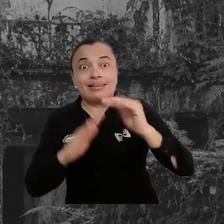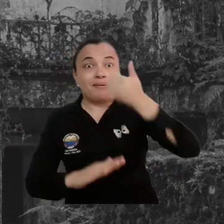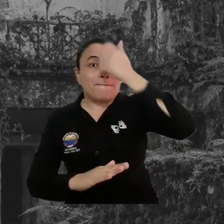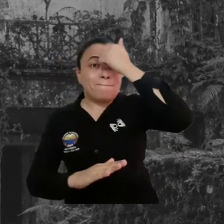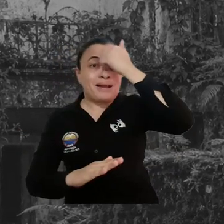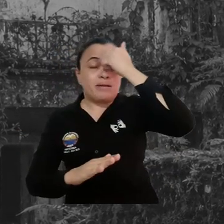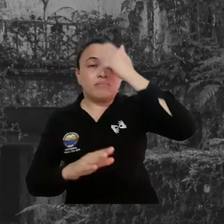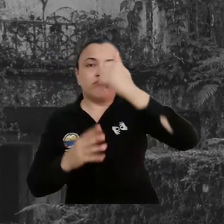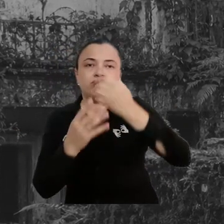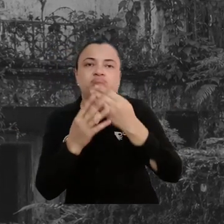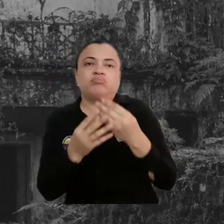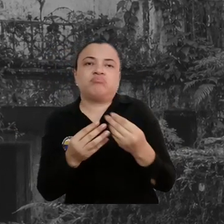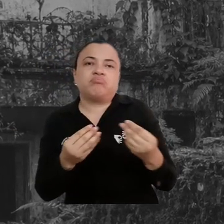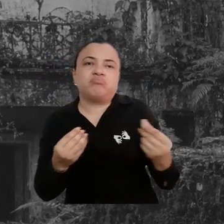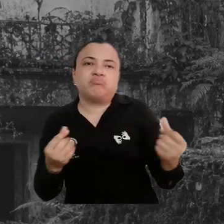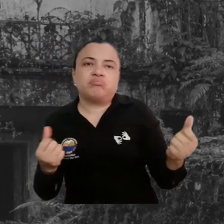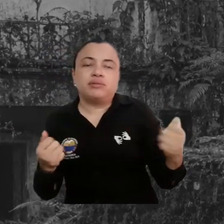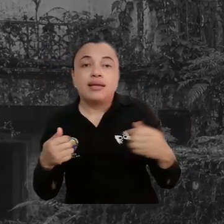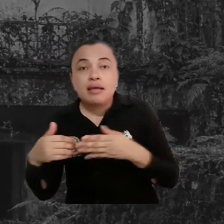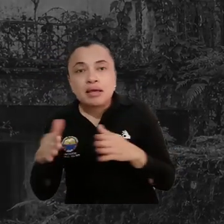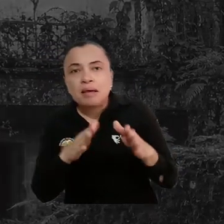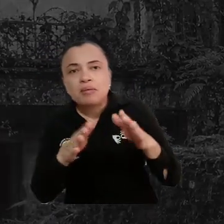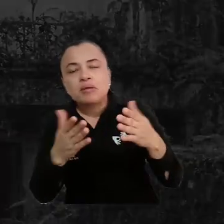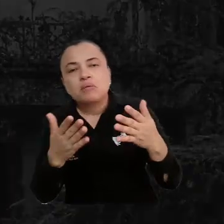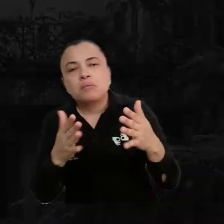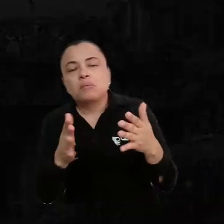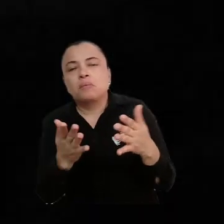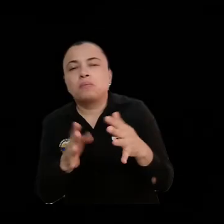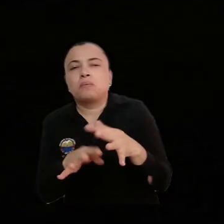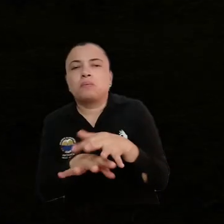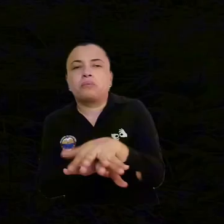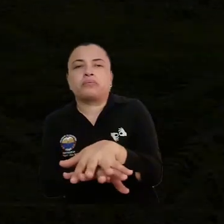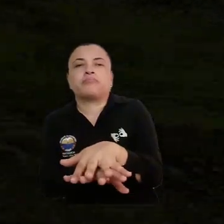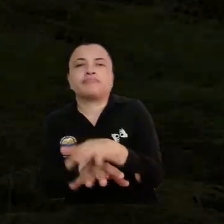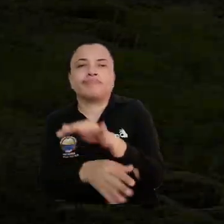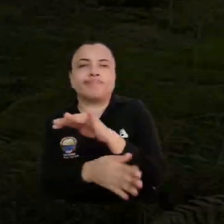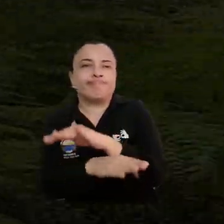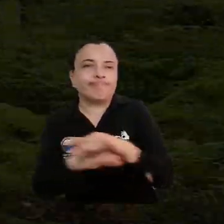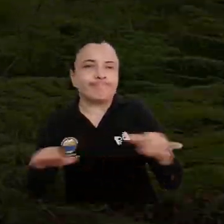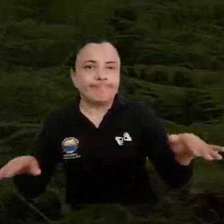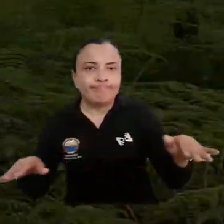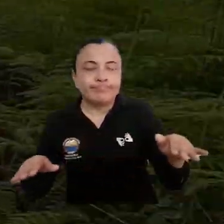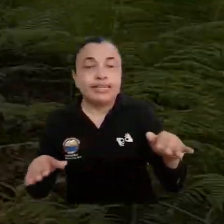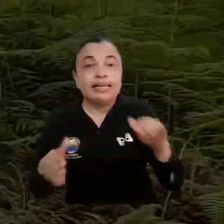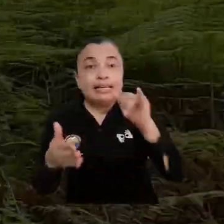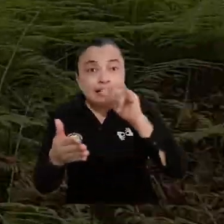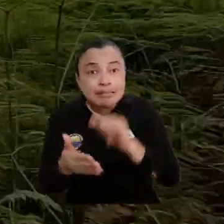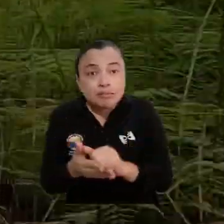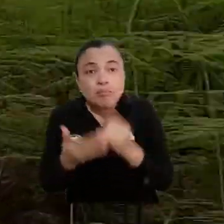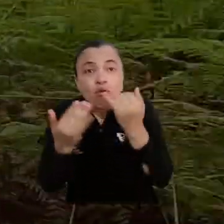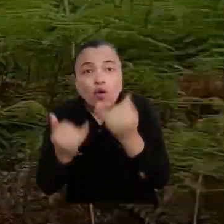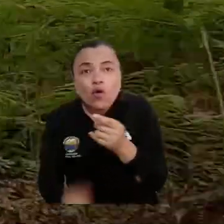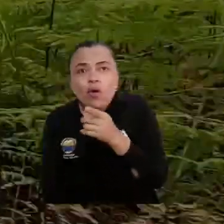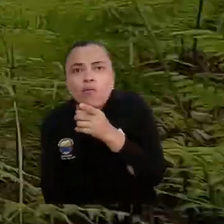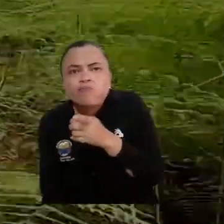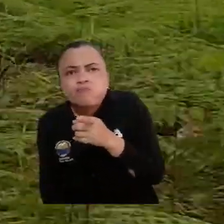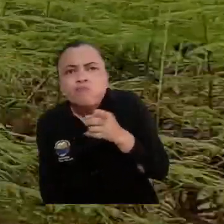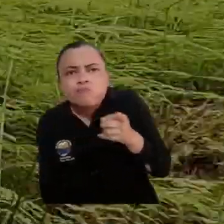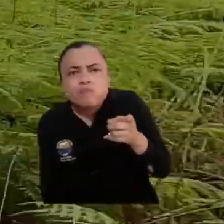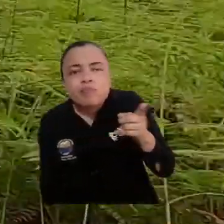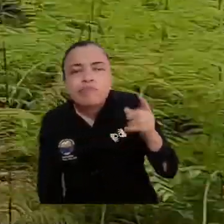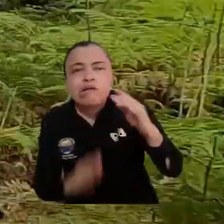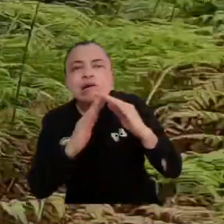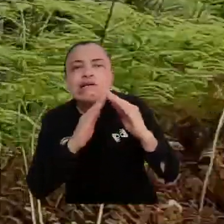deterioraron y los caminos se cerraron. Sin embargo, las ruinas que hoy sobreviven en la